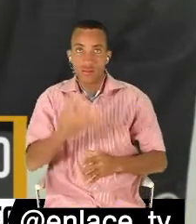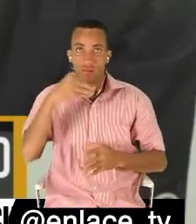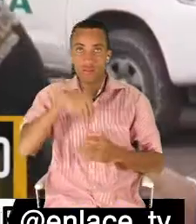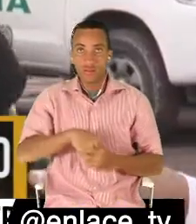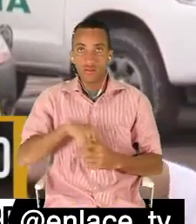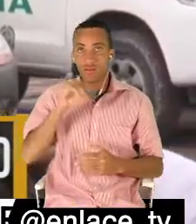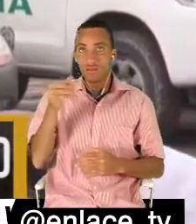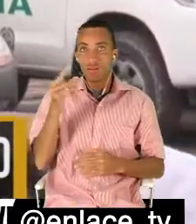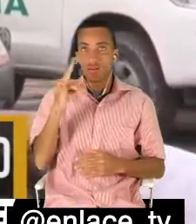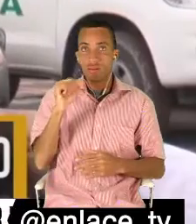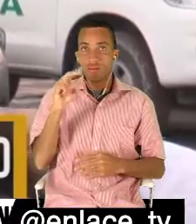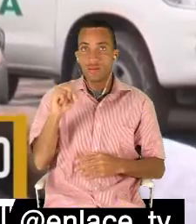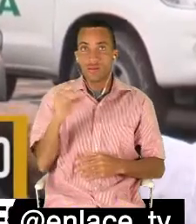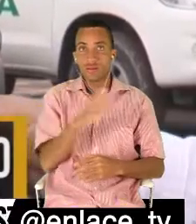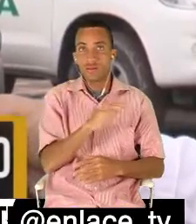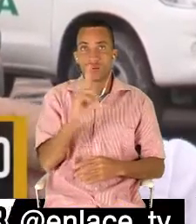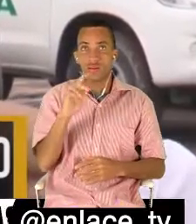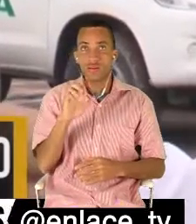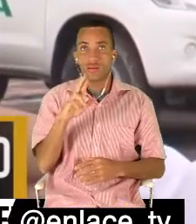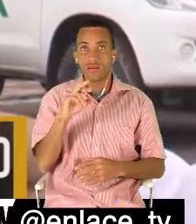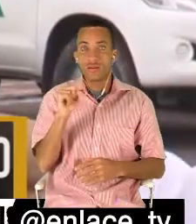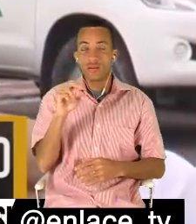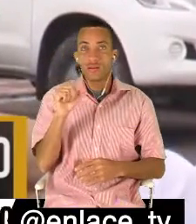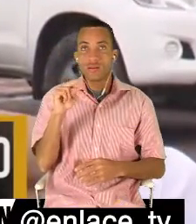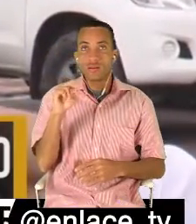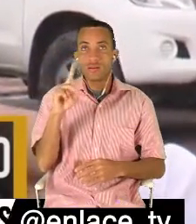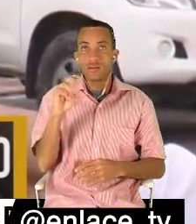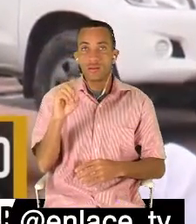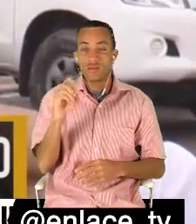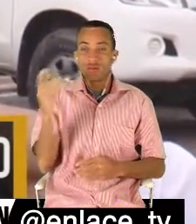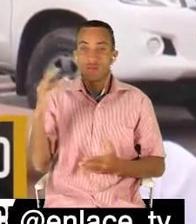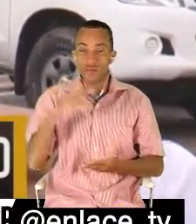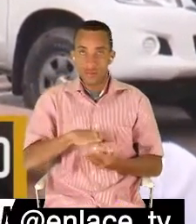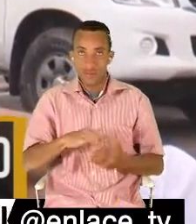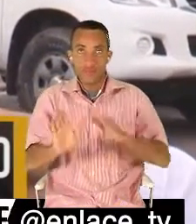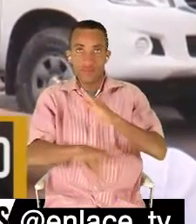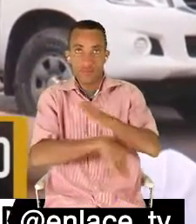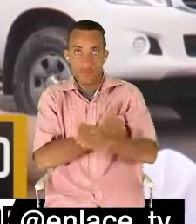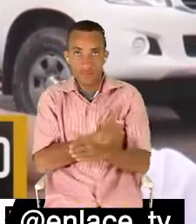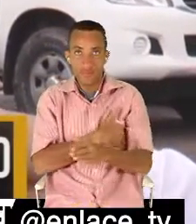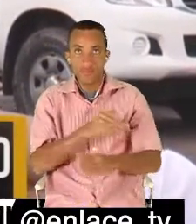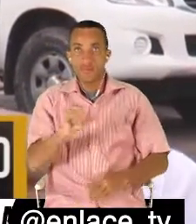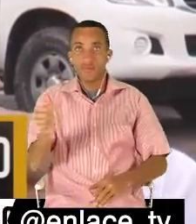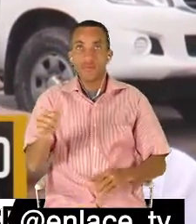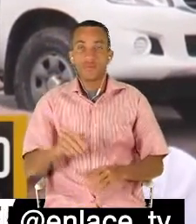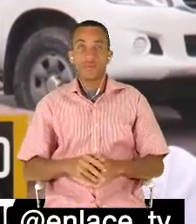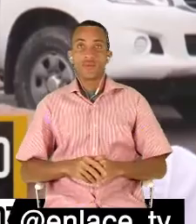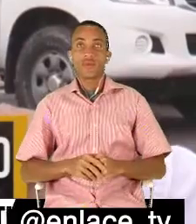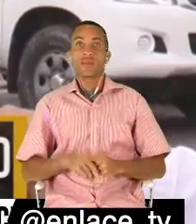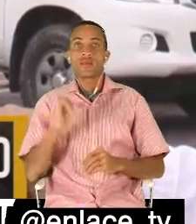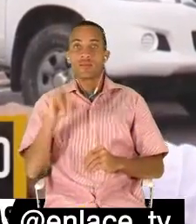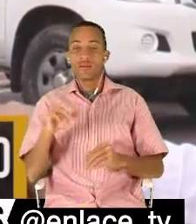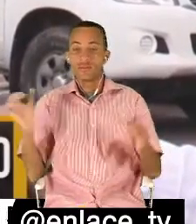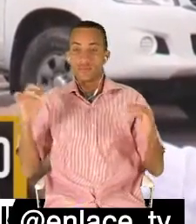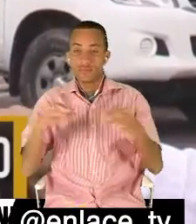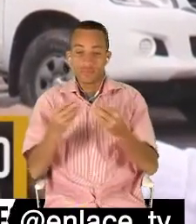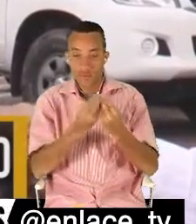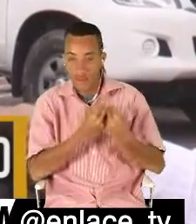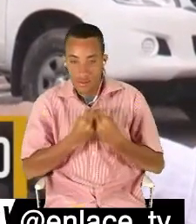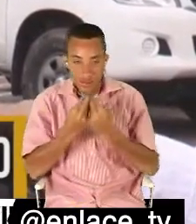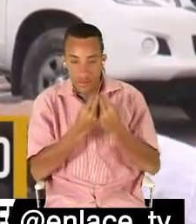Cristo. Mañana viene el señor ministro y viene el señor, va a haber aquí un consejo de